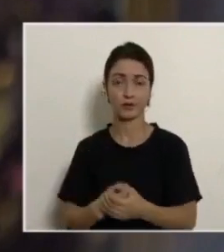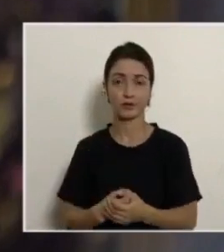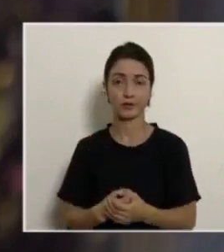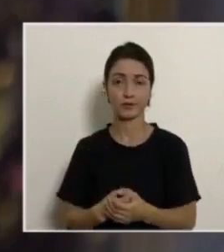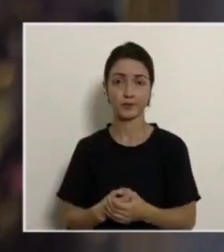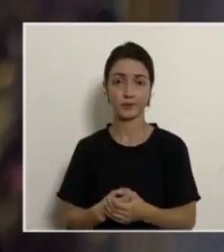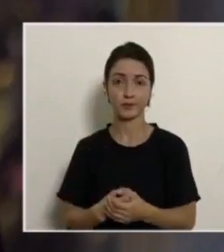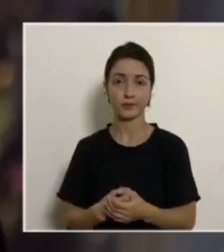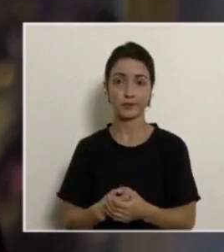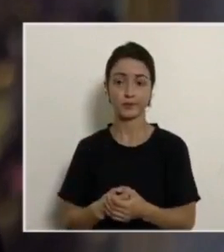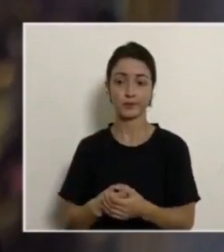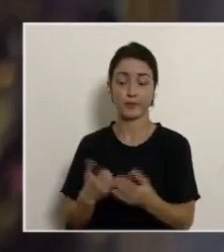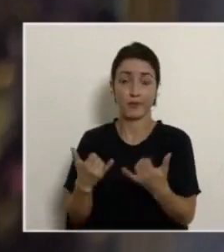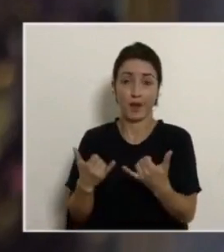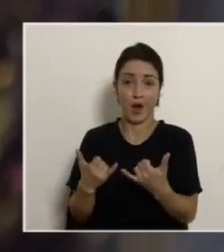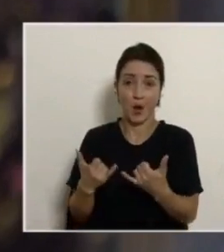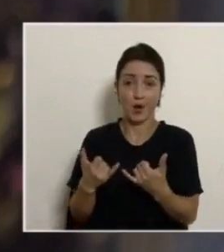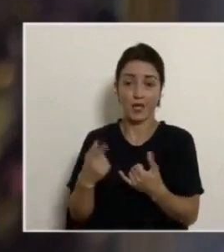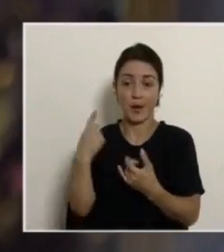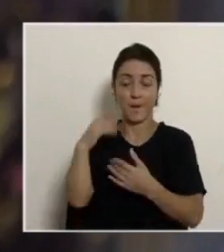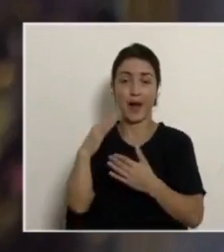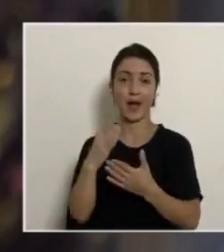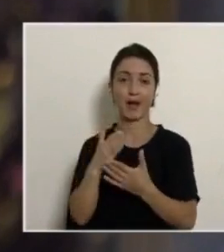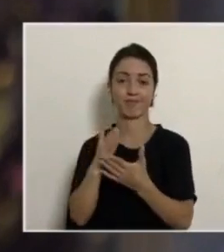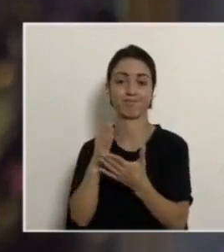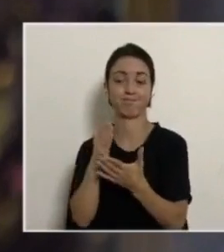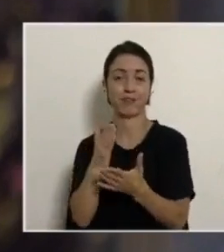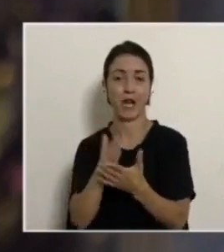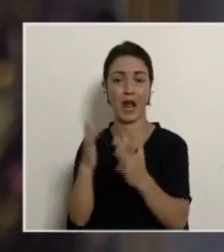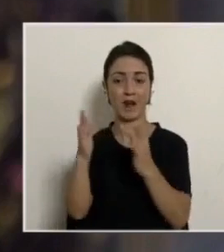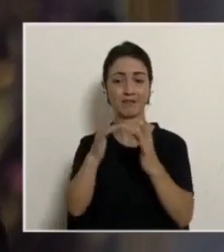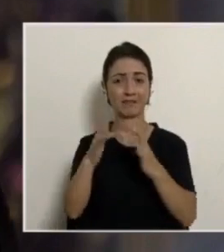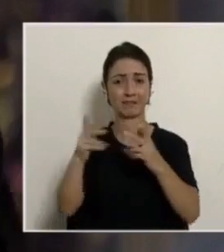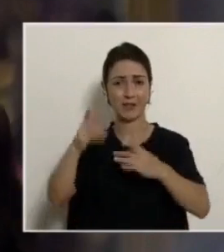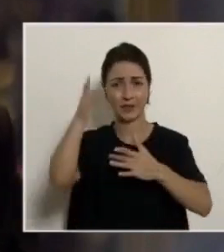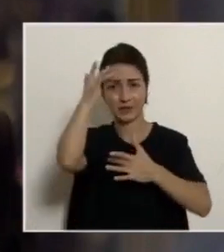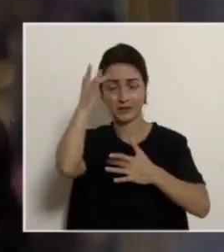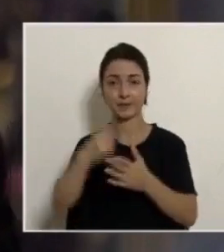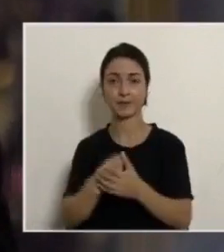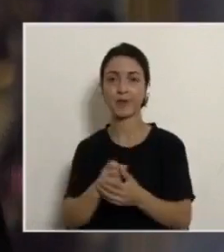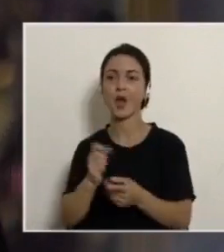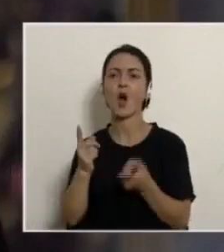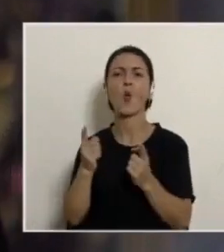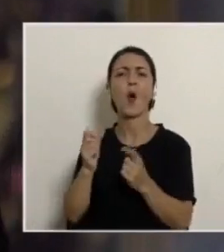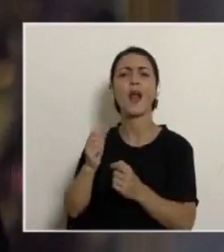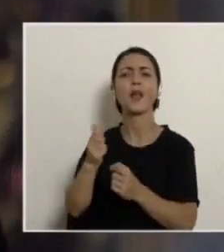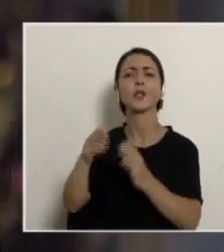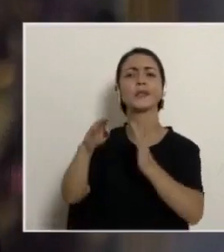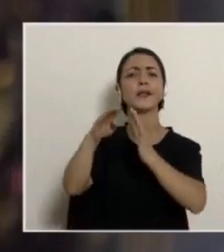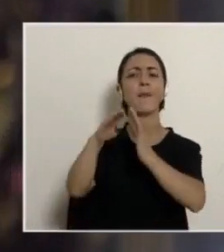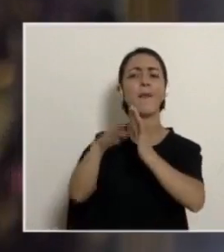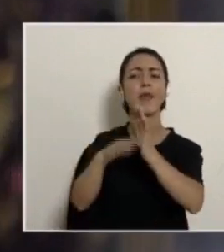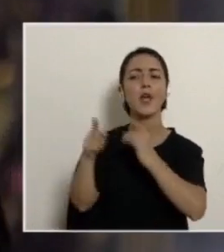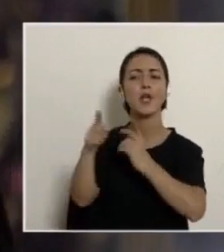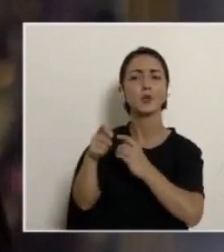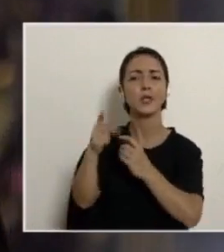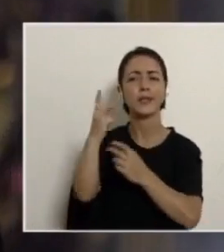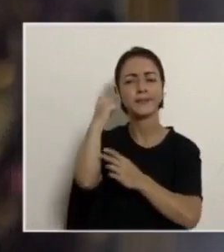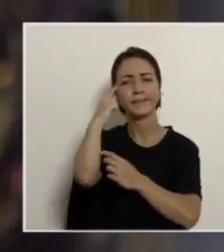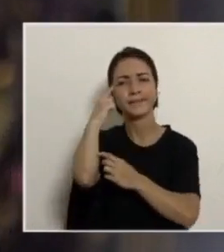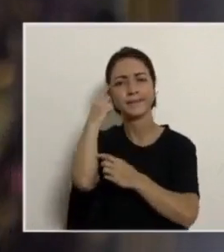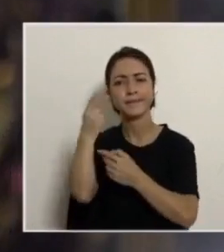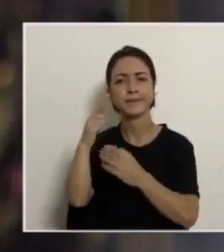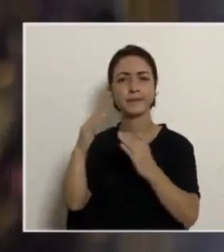efecto en estos momentos para contener los contagios, ¿qué otras medidas ustedes están valorando a nivel